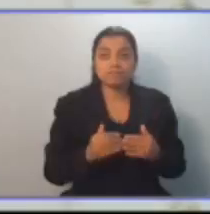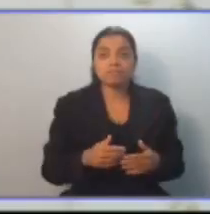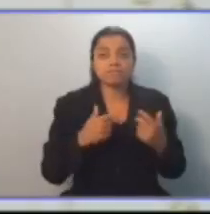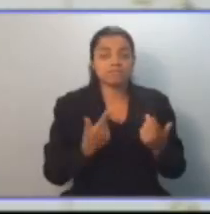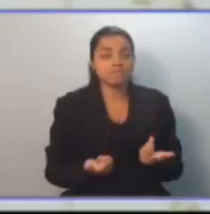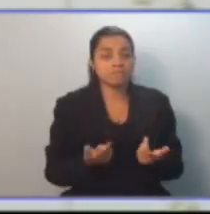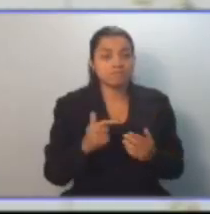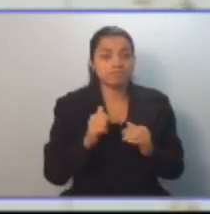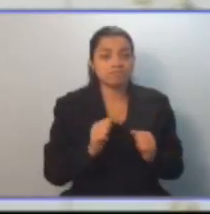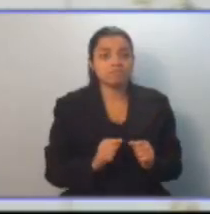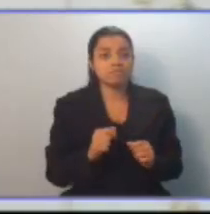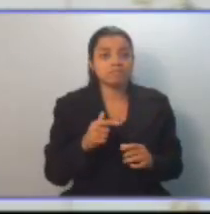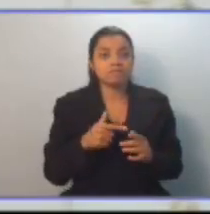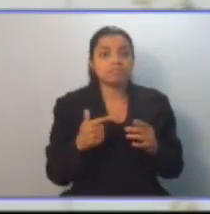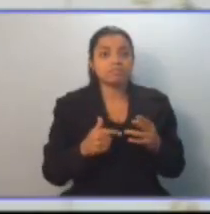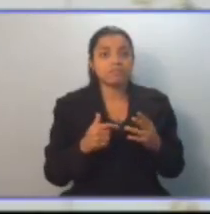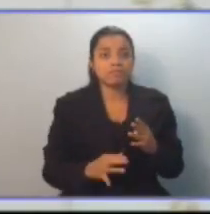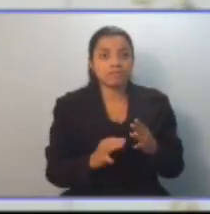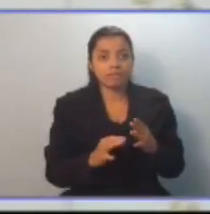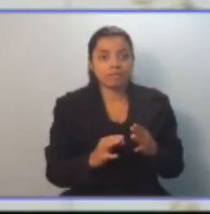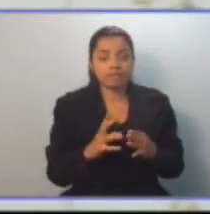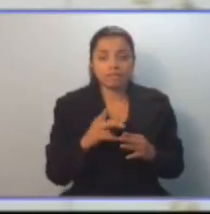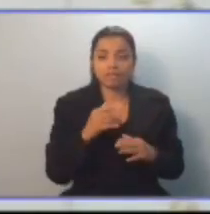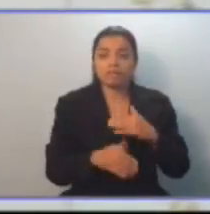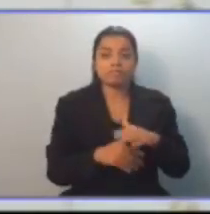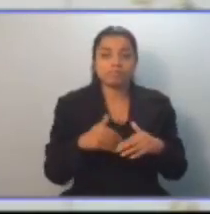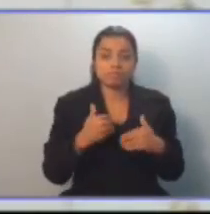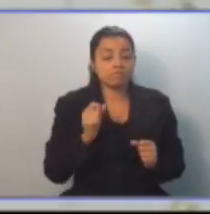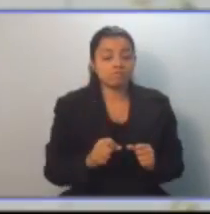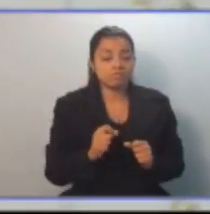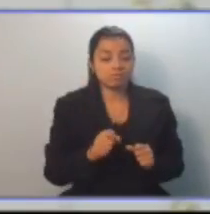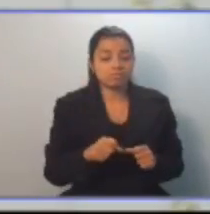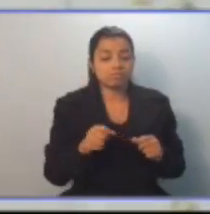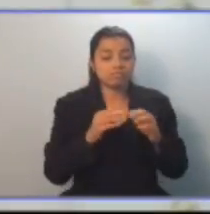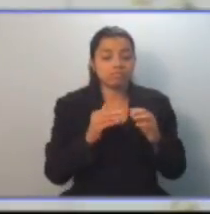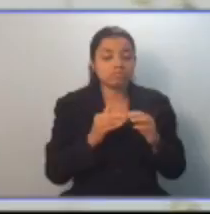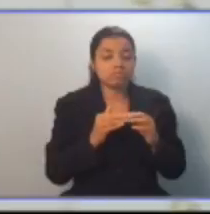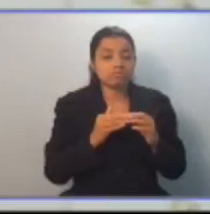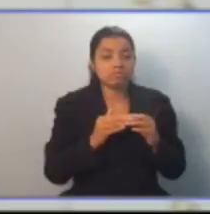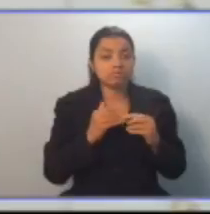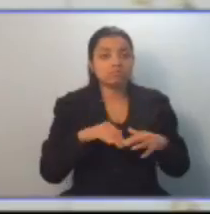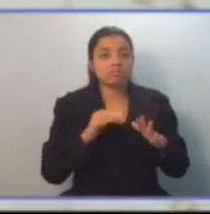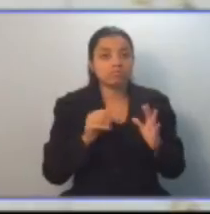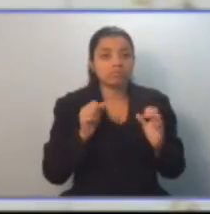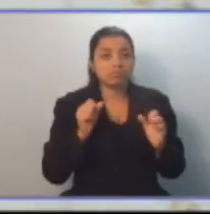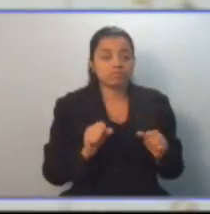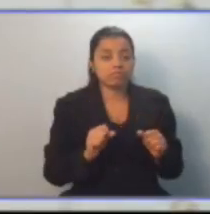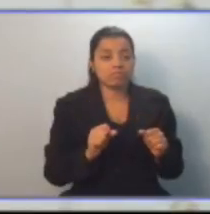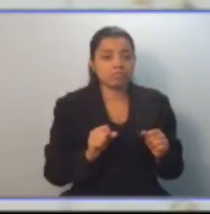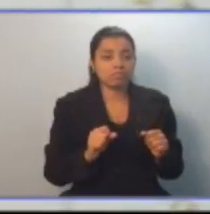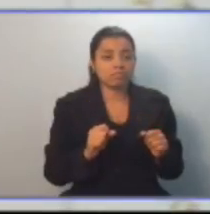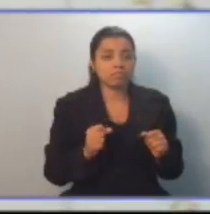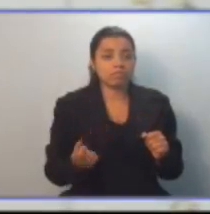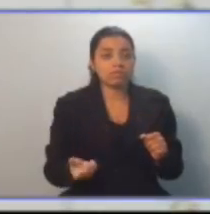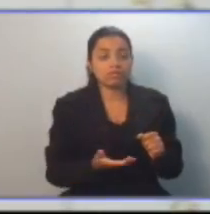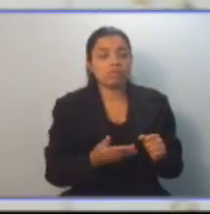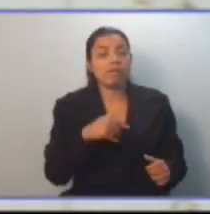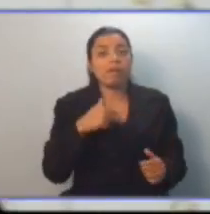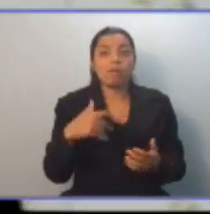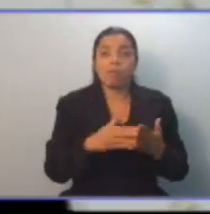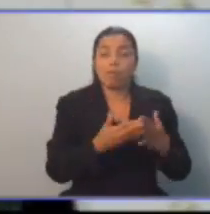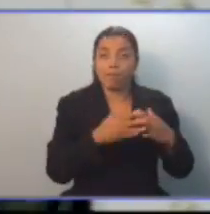aparecen establecidas en la actual ley, la prejudicialidad civil y mercantil, que también ayudaría mucho a que la ciudadanía